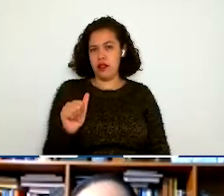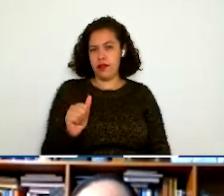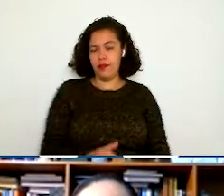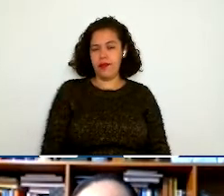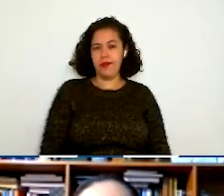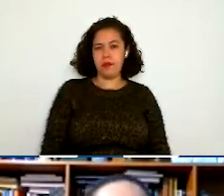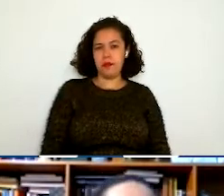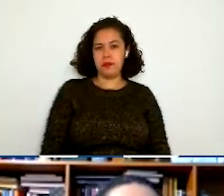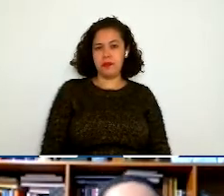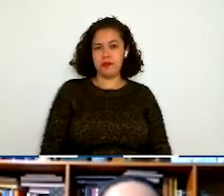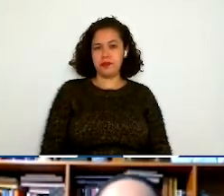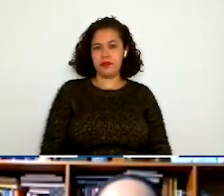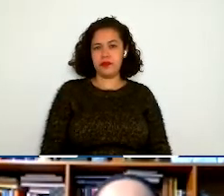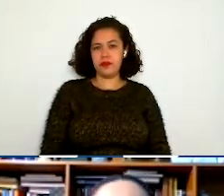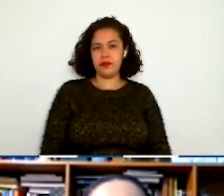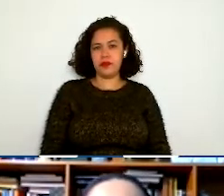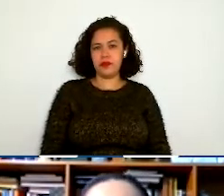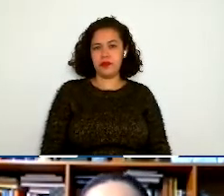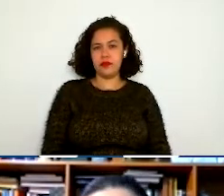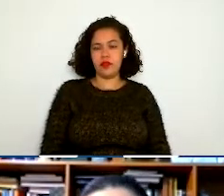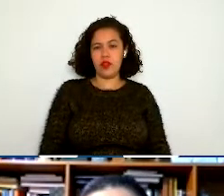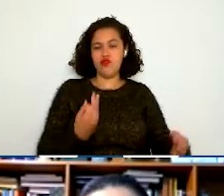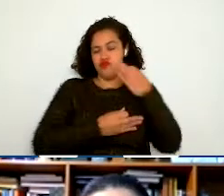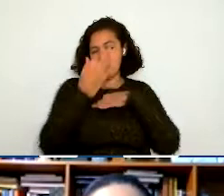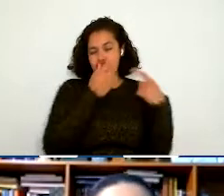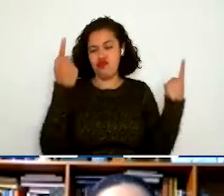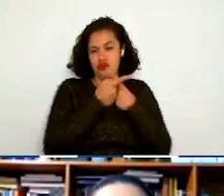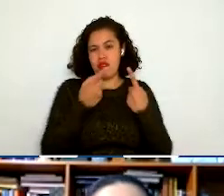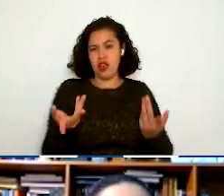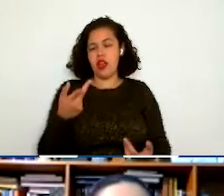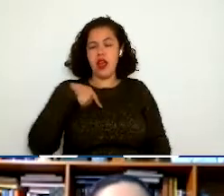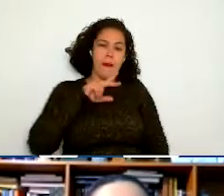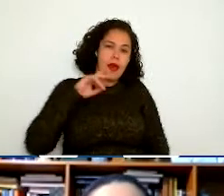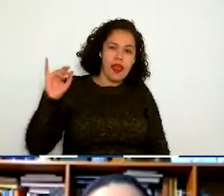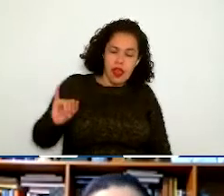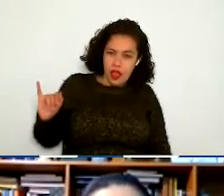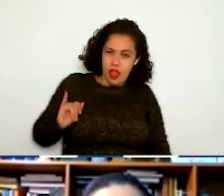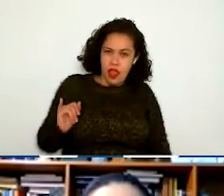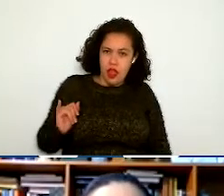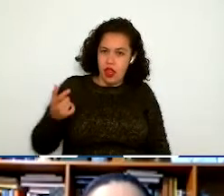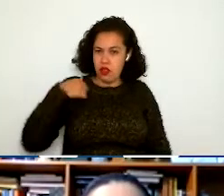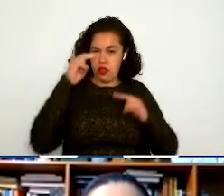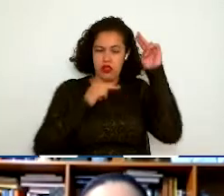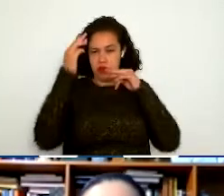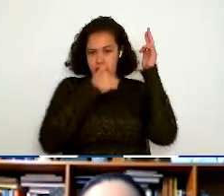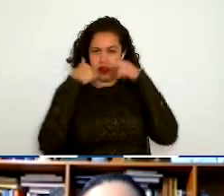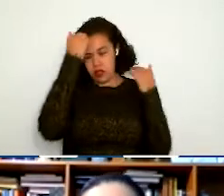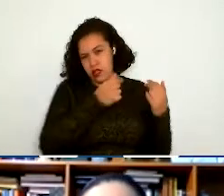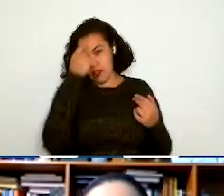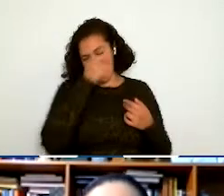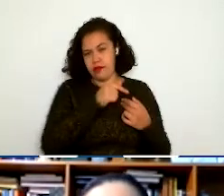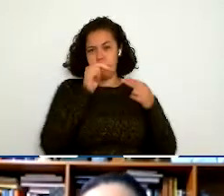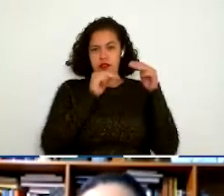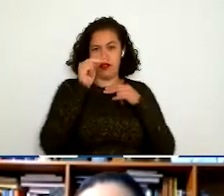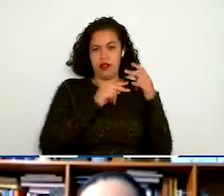subjetiva, todo lo contrario un poco a la cuantitativa. Ahí el interés no va a ser medir, ¿no? A través de estos